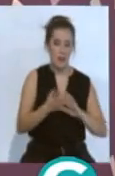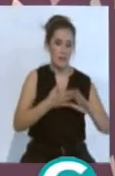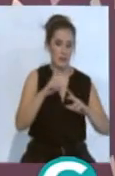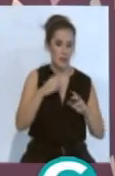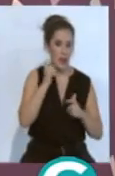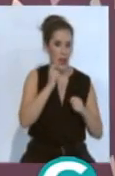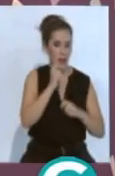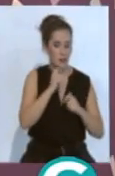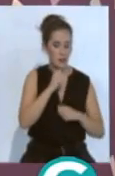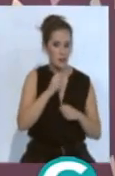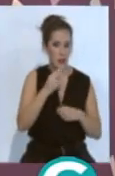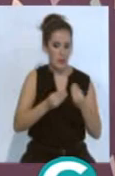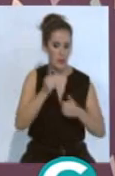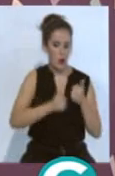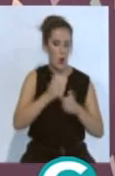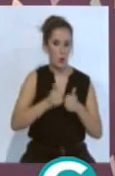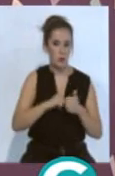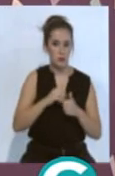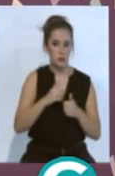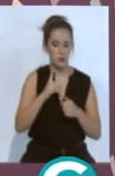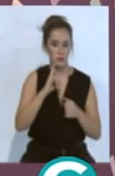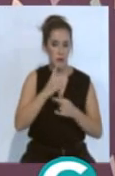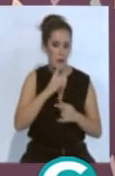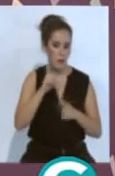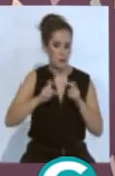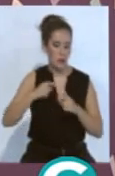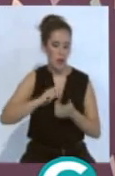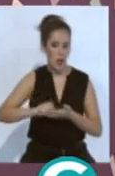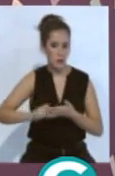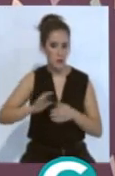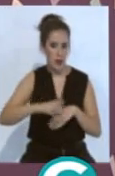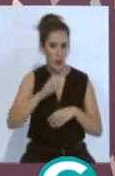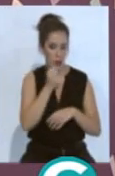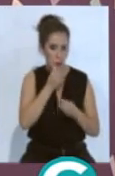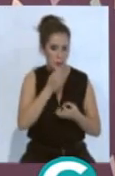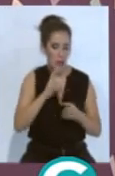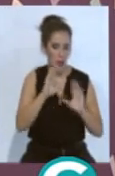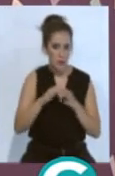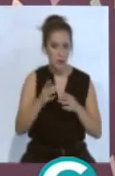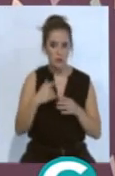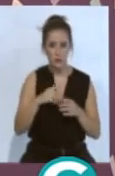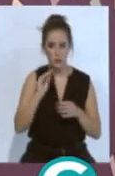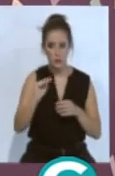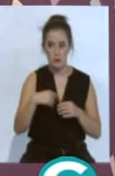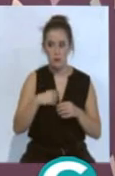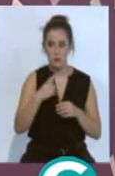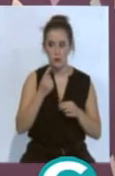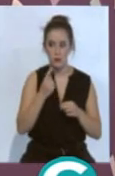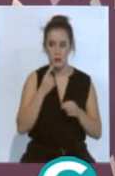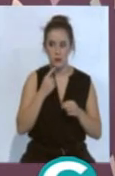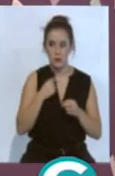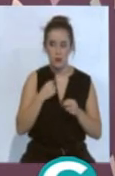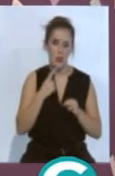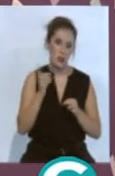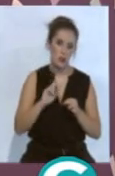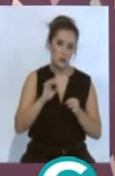yo cuando hacíamos en el concurso y llamábamos a gente, autores, para comentar agrupaciones y demás, y yo lo llamaba y me decía, Miriam, no,